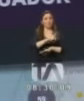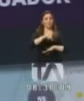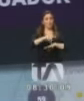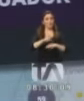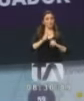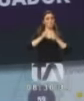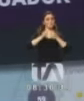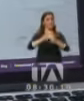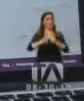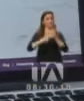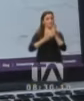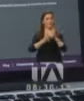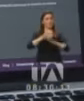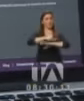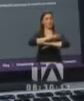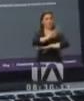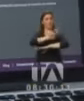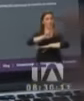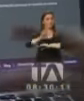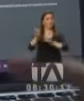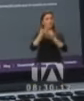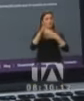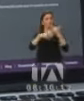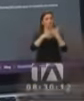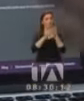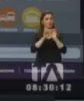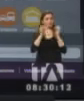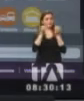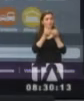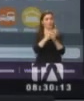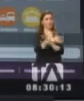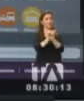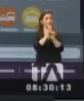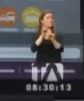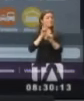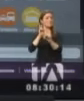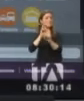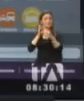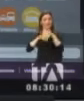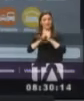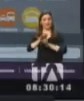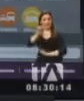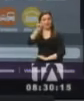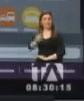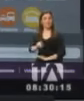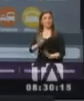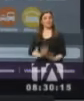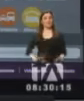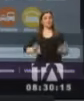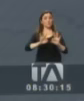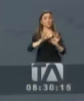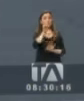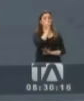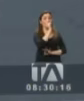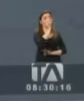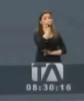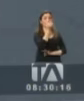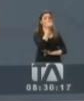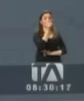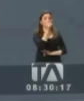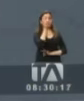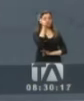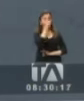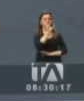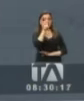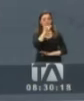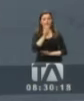los voluntarios, organismos de socorro, rescatistas y víctimas que ingresan sus necesidades como agua, alimentos,